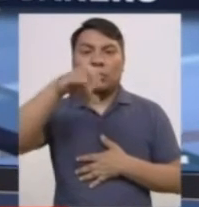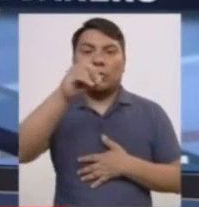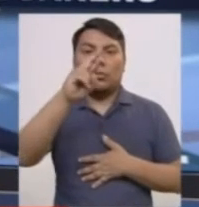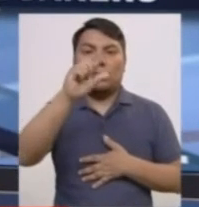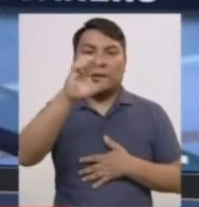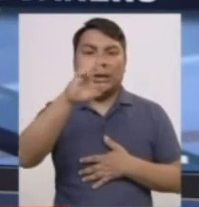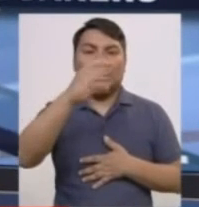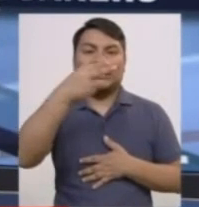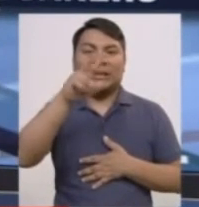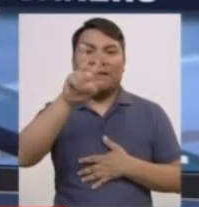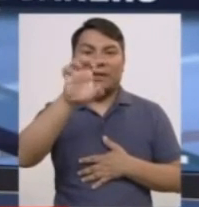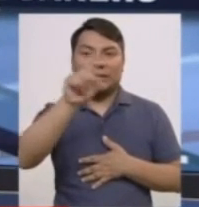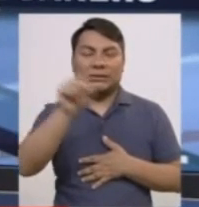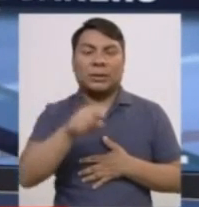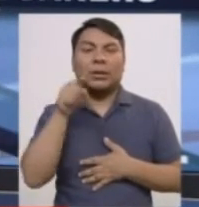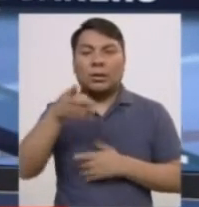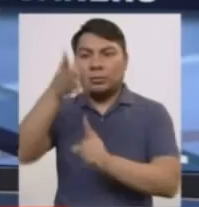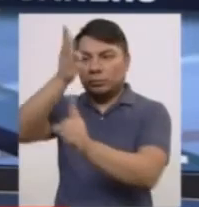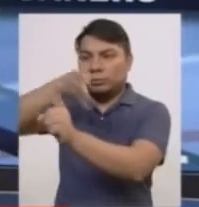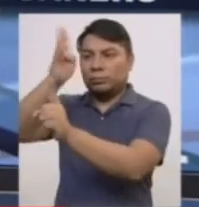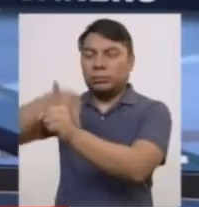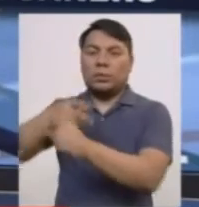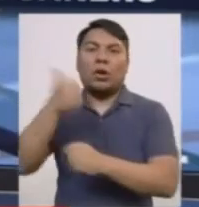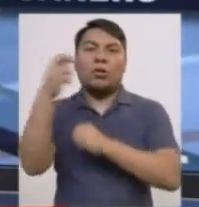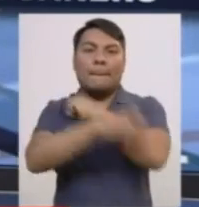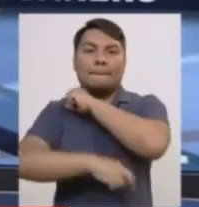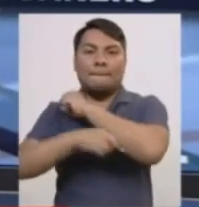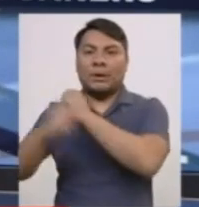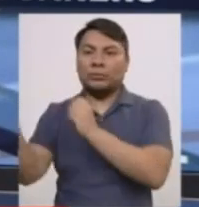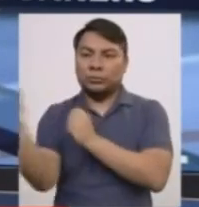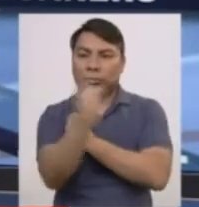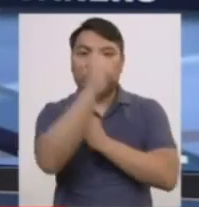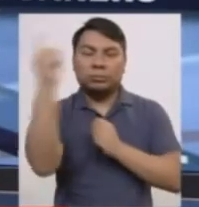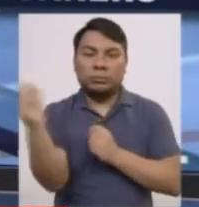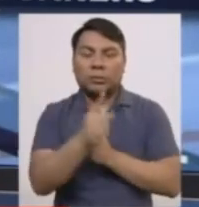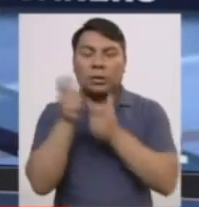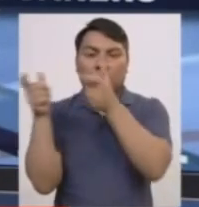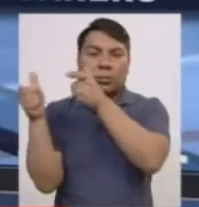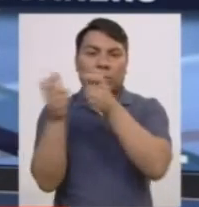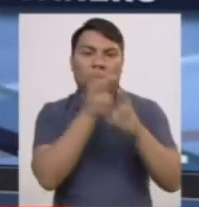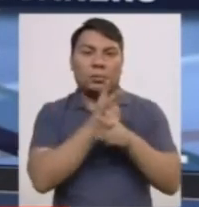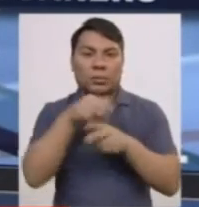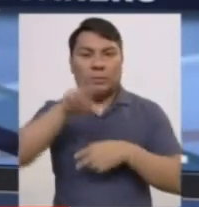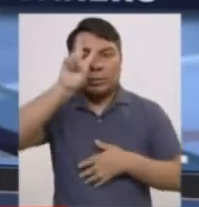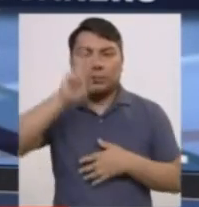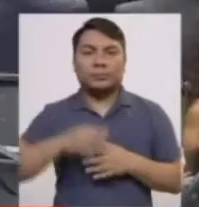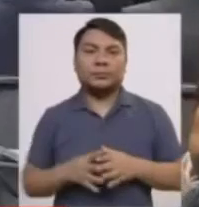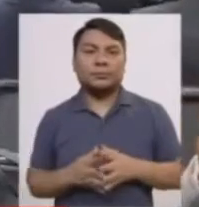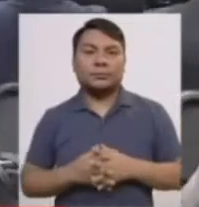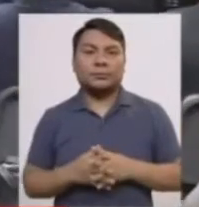información sobre los pasajeros será cotejada con Interpol para así garantizar la seguridad en el país.